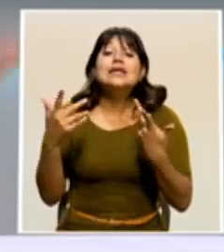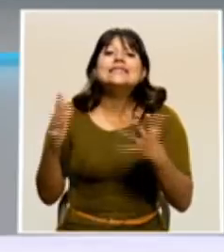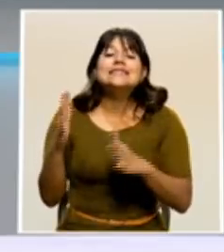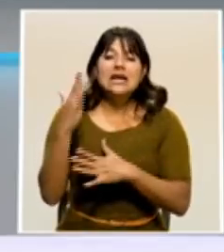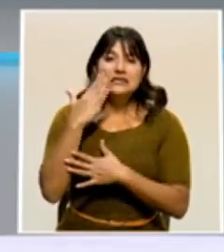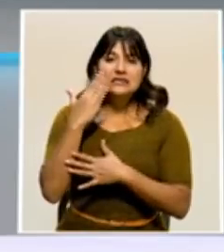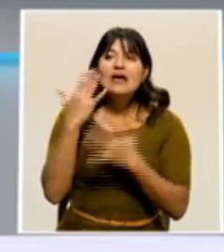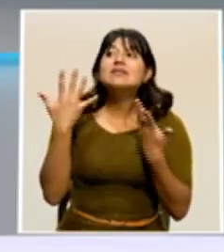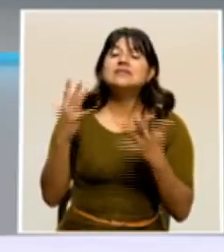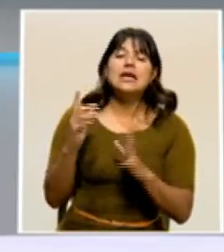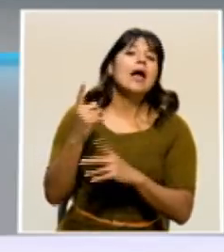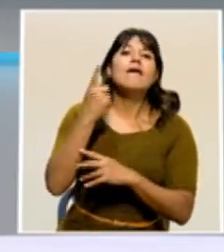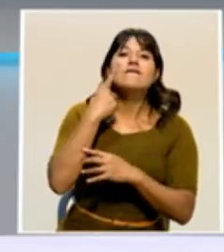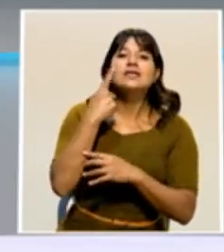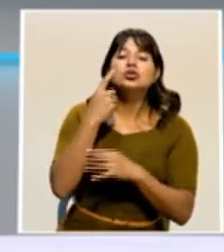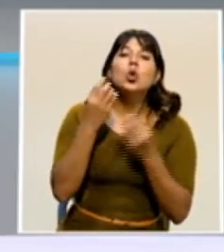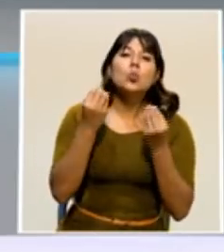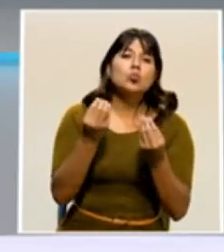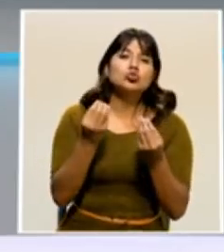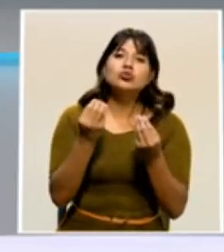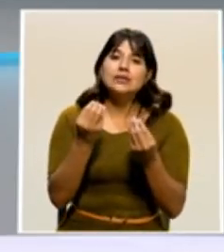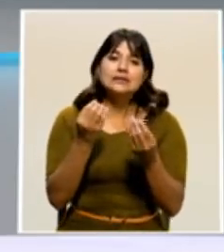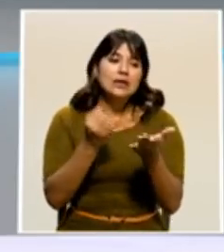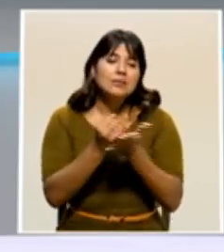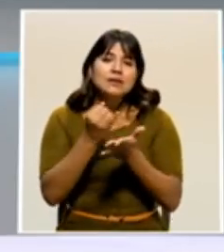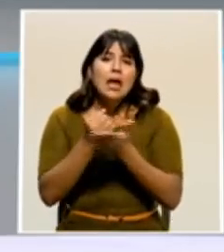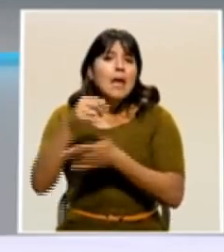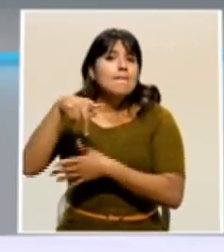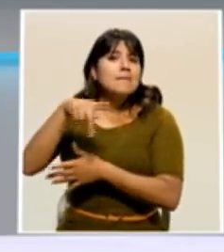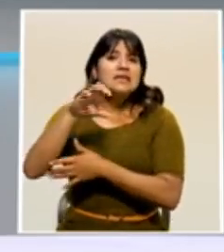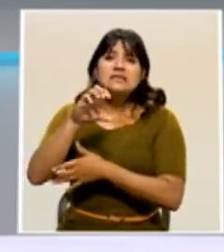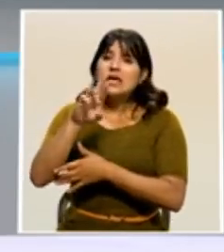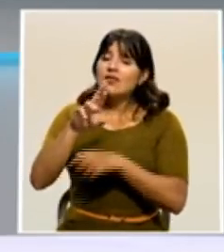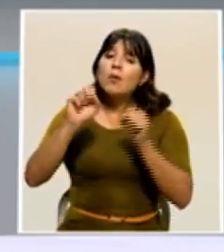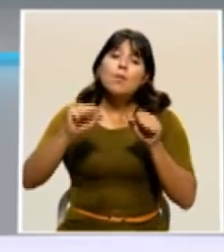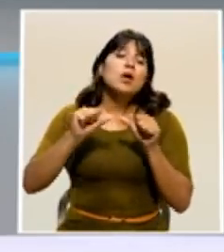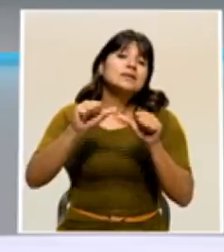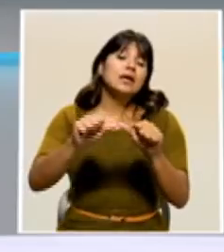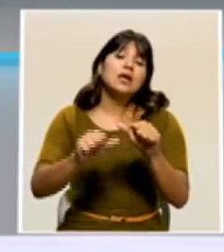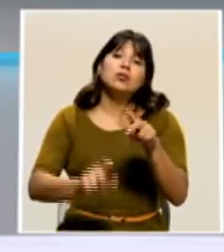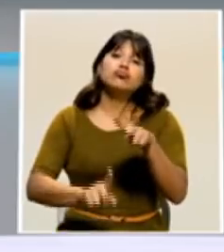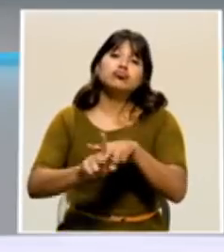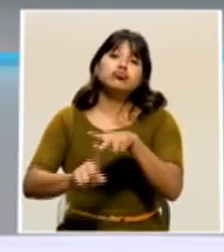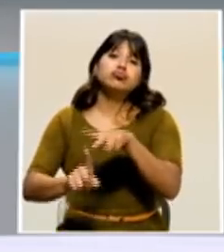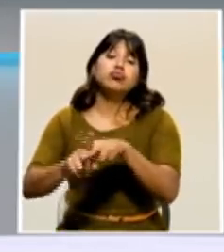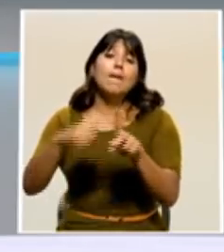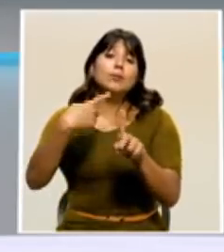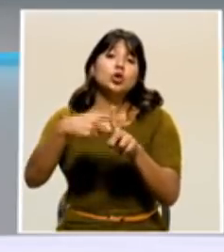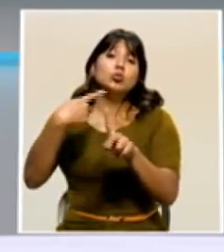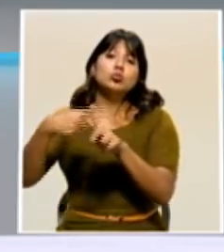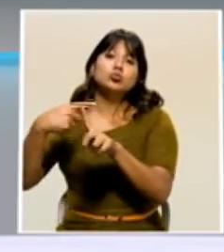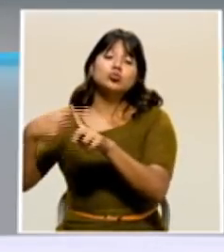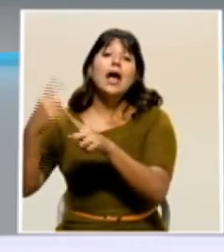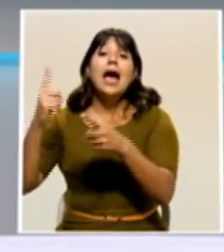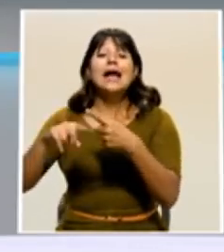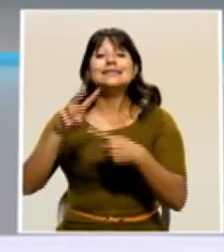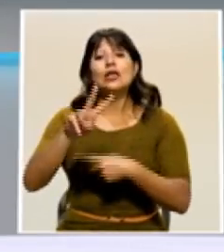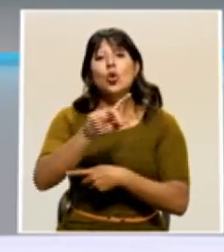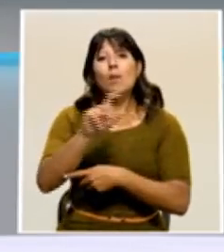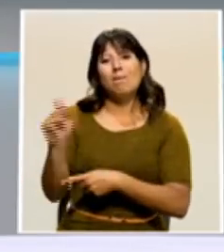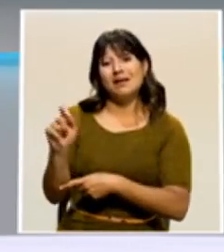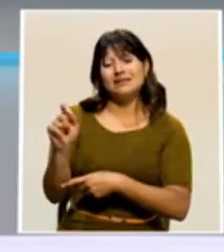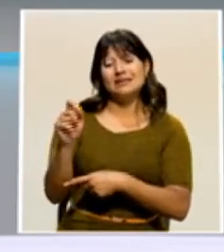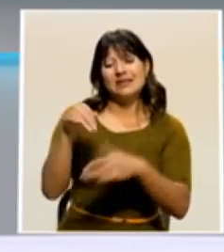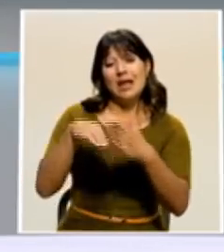visto en muchos estudios, pues el PCR puede seguir dando positivo hasta por 2 meses en personas que estuvieron contagiadas y